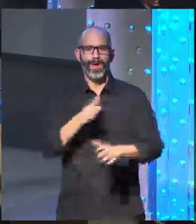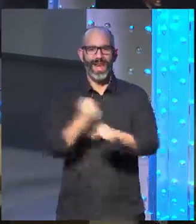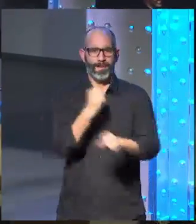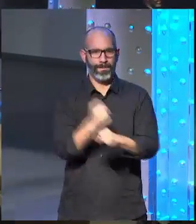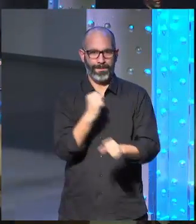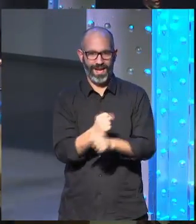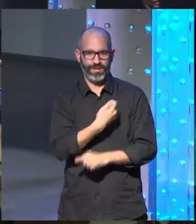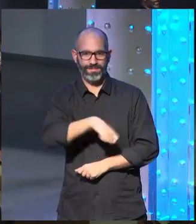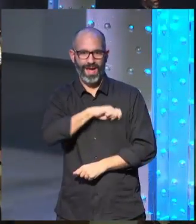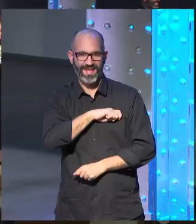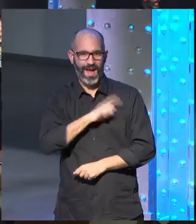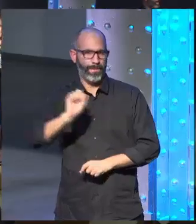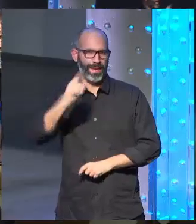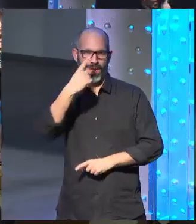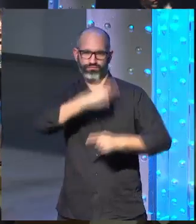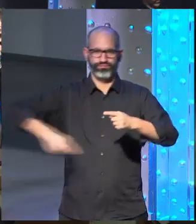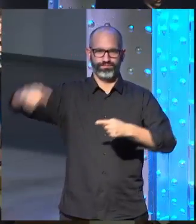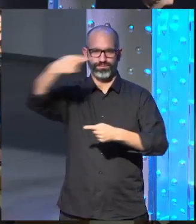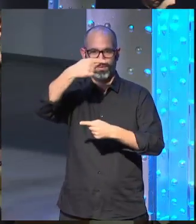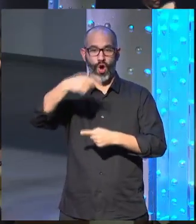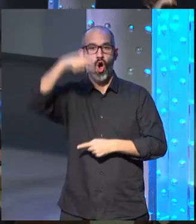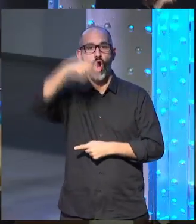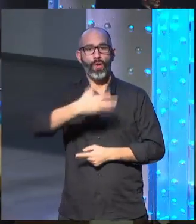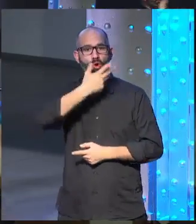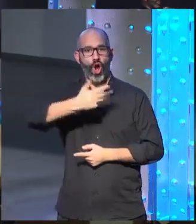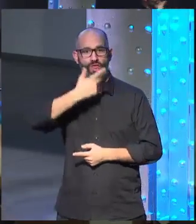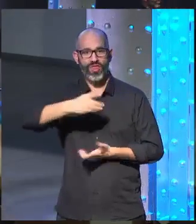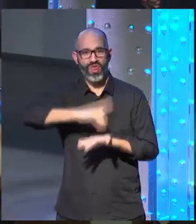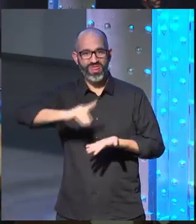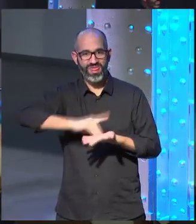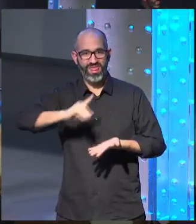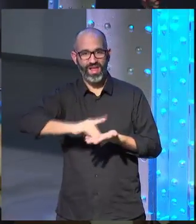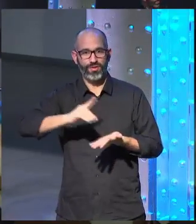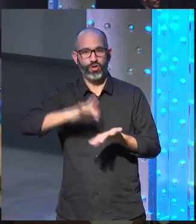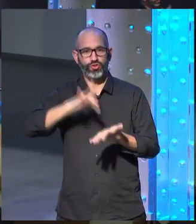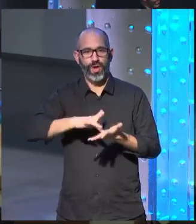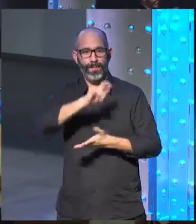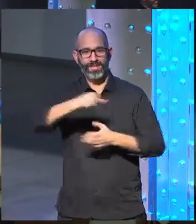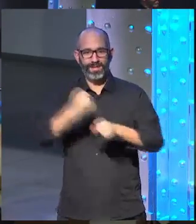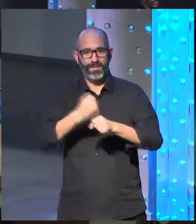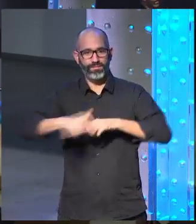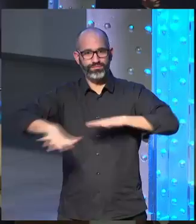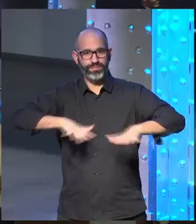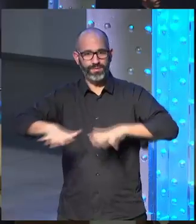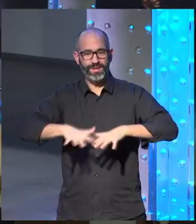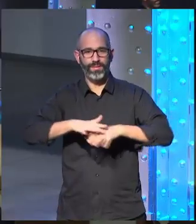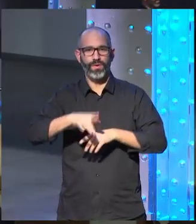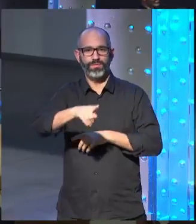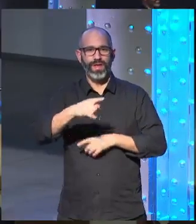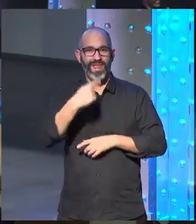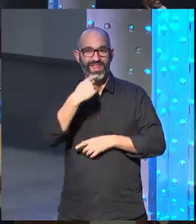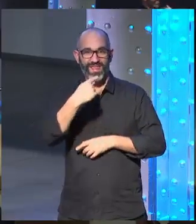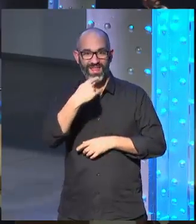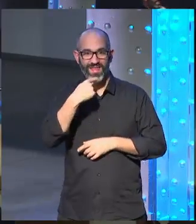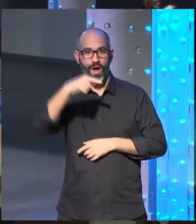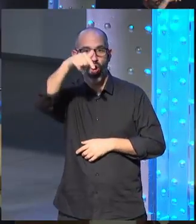empleo. Hoy precisamente hemos conocido los datos de la encuesta de población activa, de la EPA, y el hecho de que